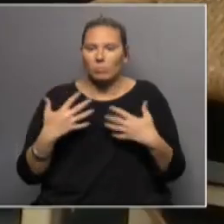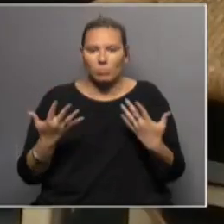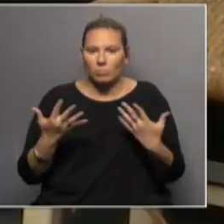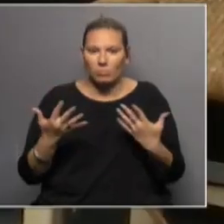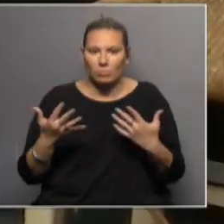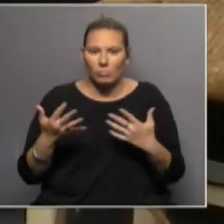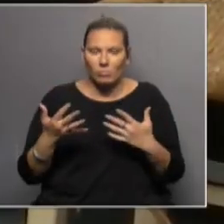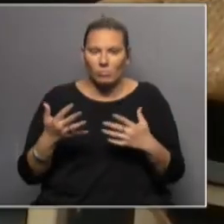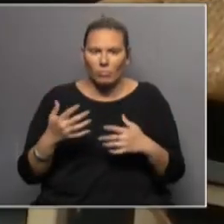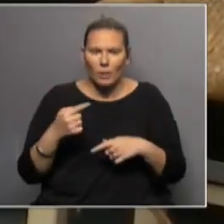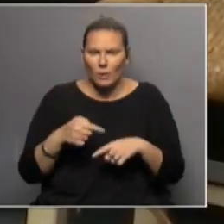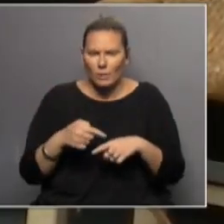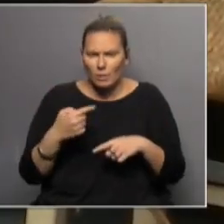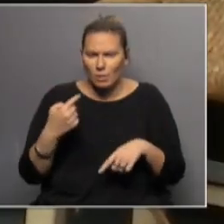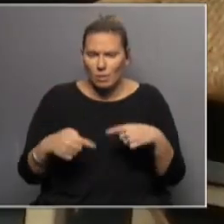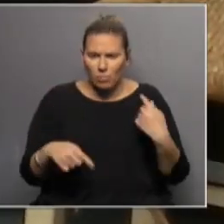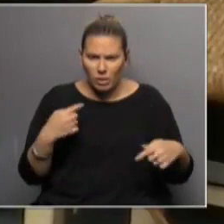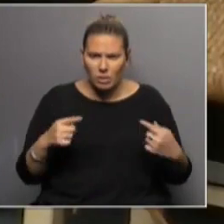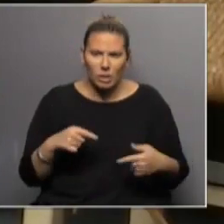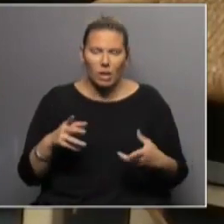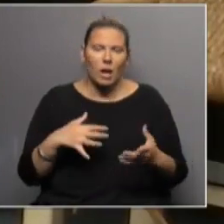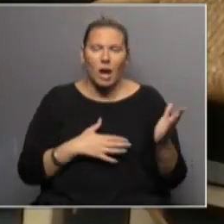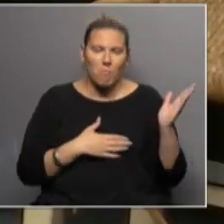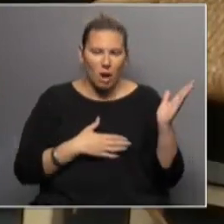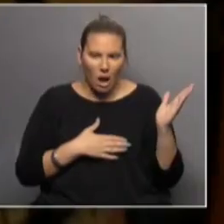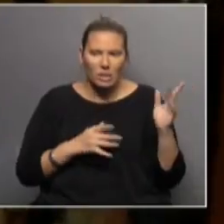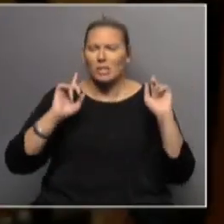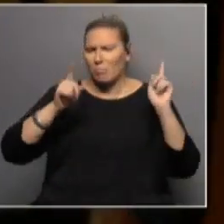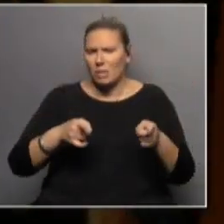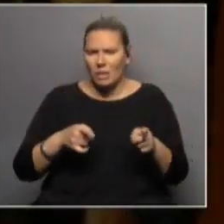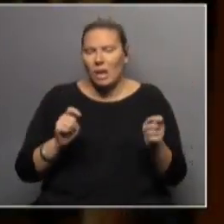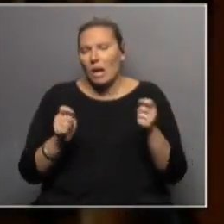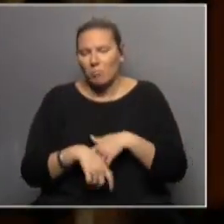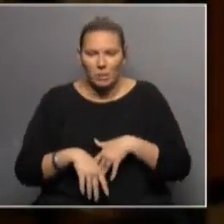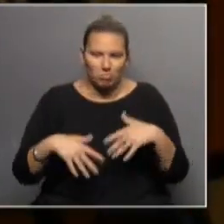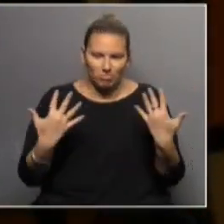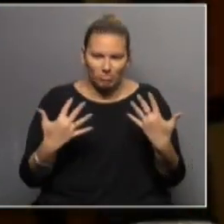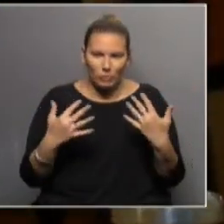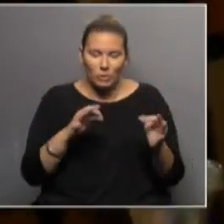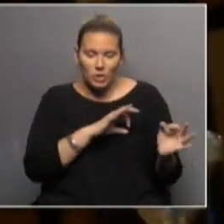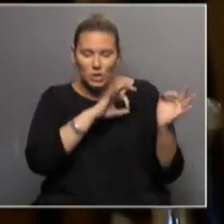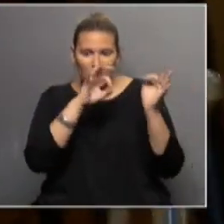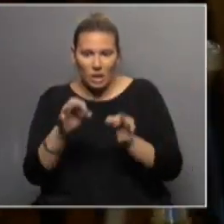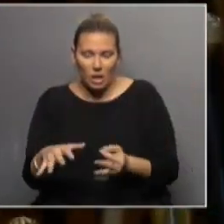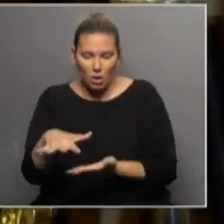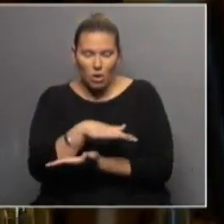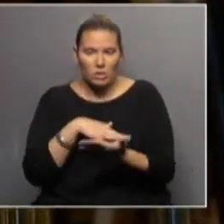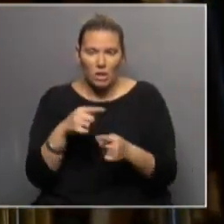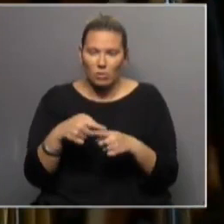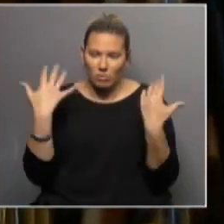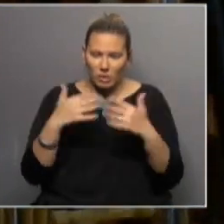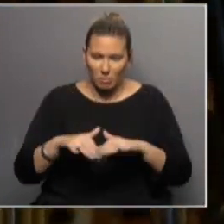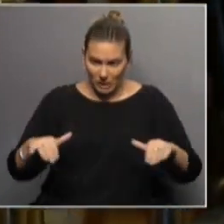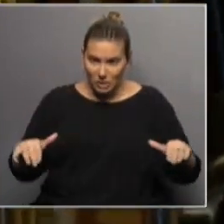Hemos hecho de todo, la verdad, acá a veces se transforma en baile, pista de baile, según. Cuando desembarcaron ustedes era un salón de fiestas para